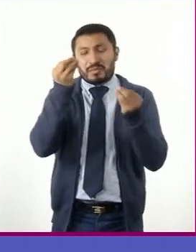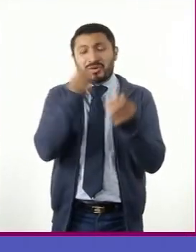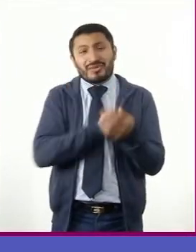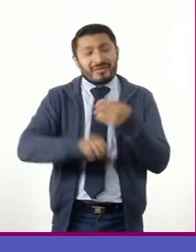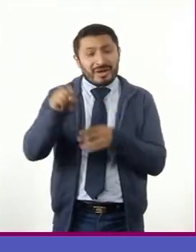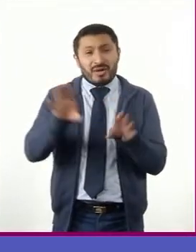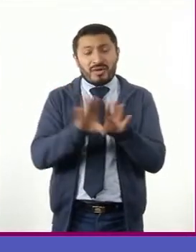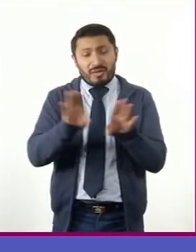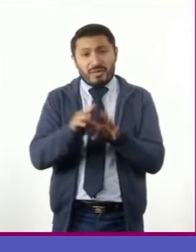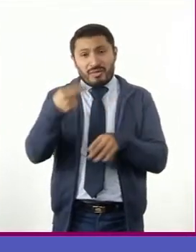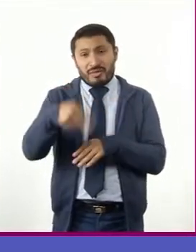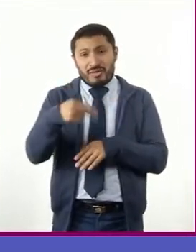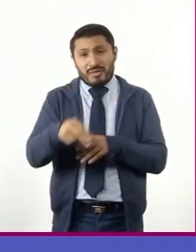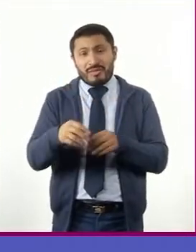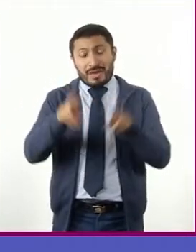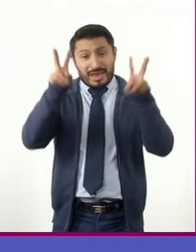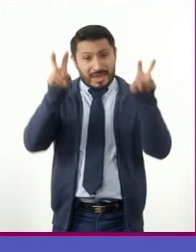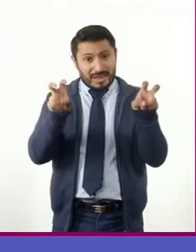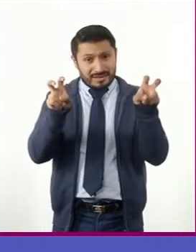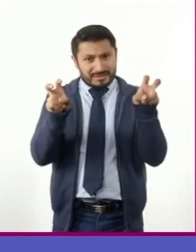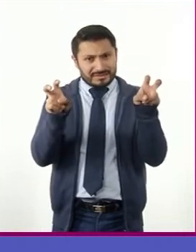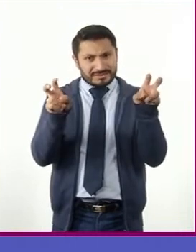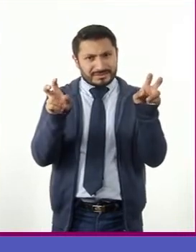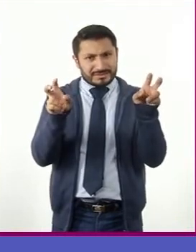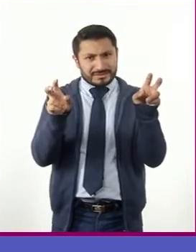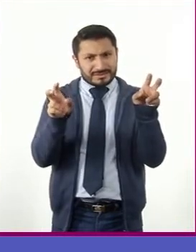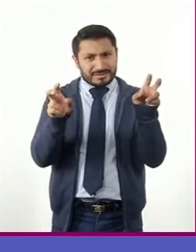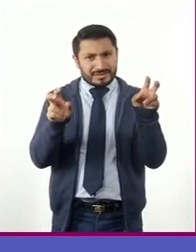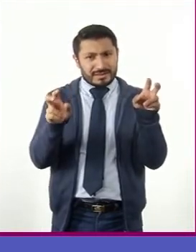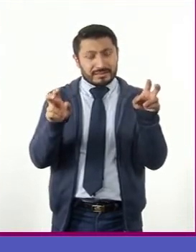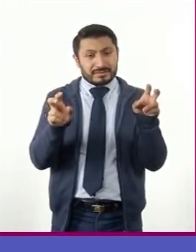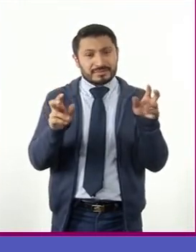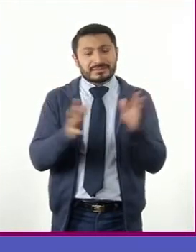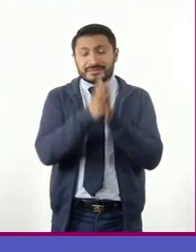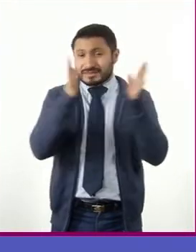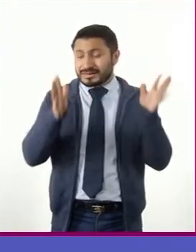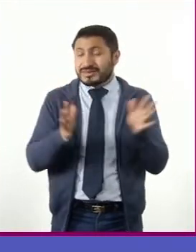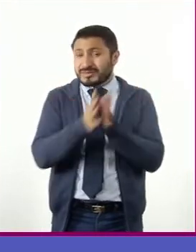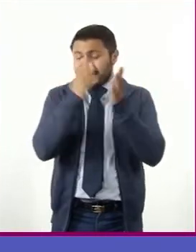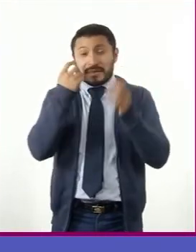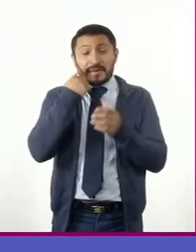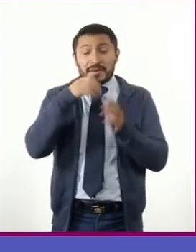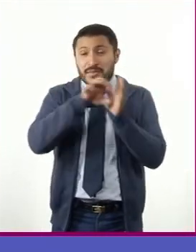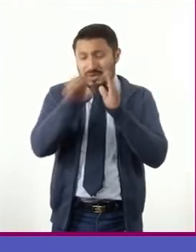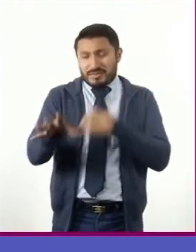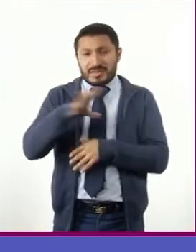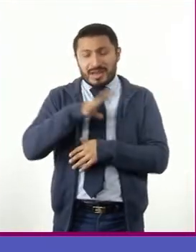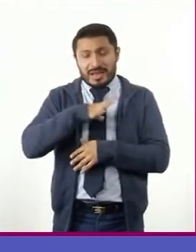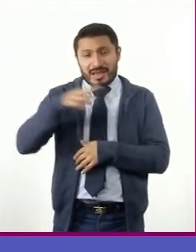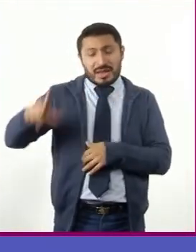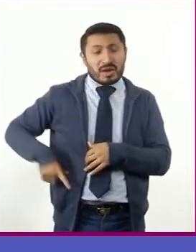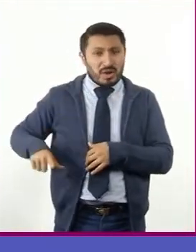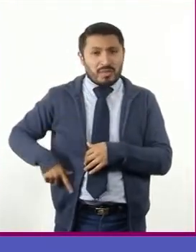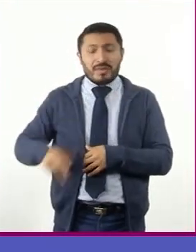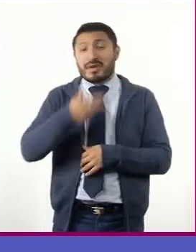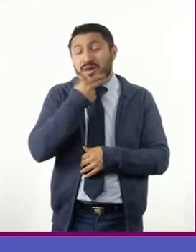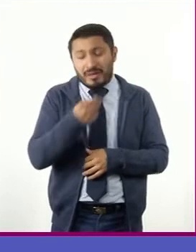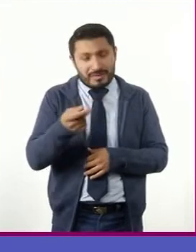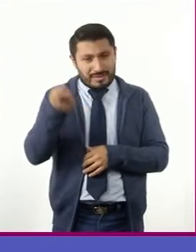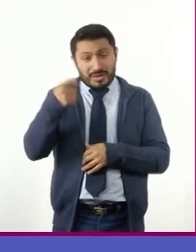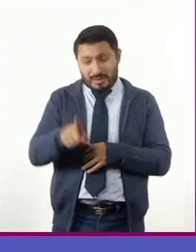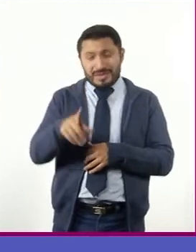se conoce como, tiene el título de Fuente Ovejuna, donde, por ejemplo, hay un gobernante, un